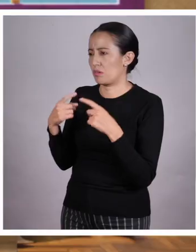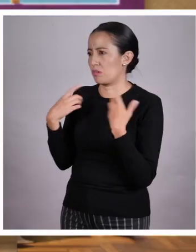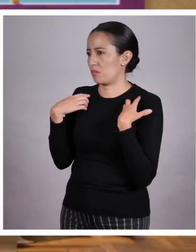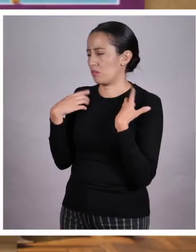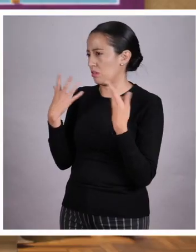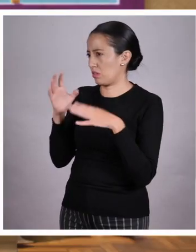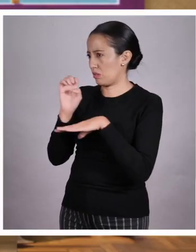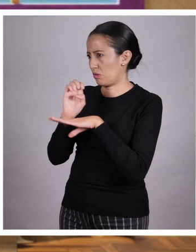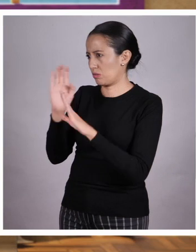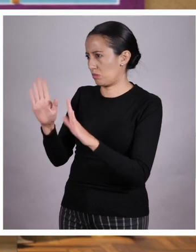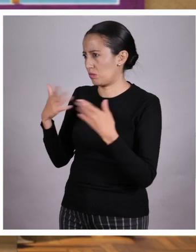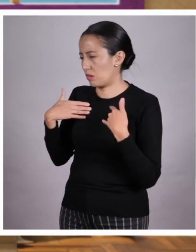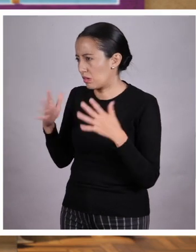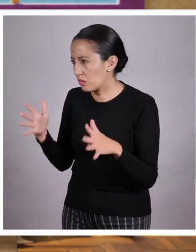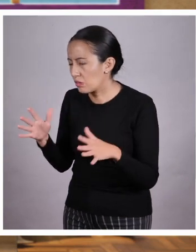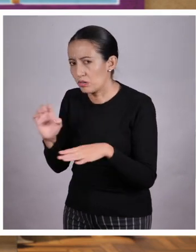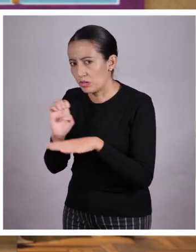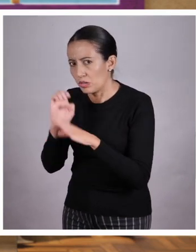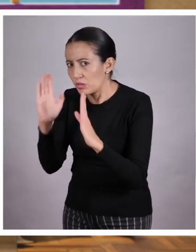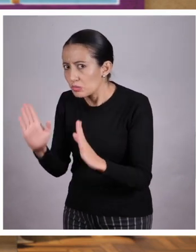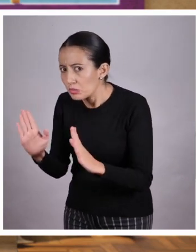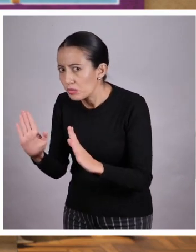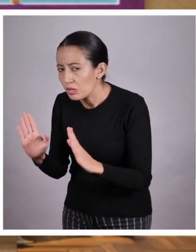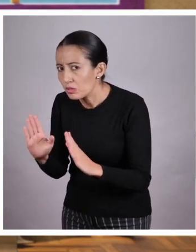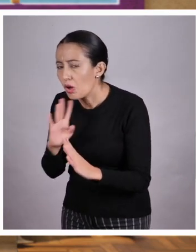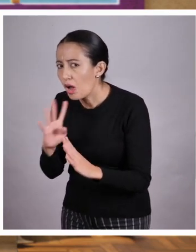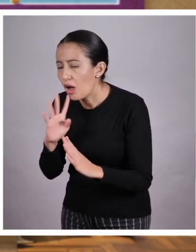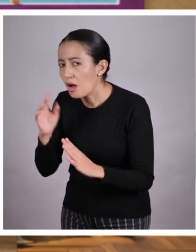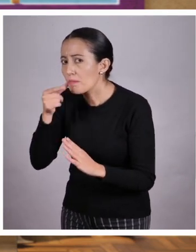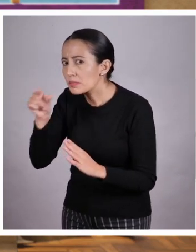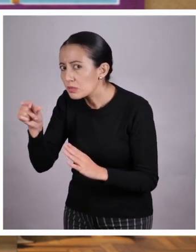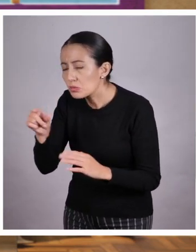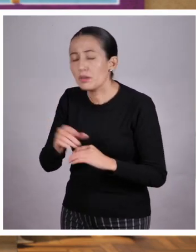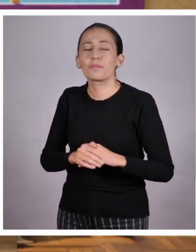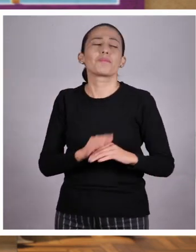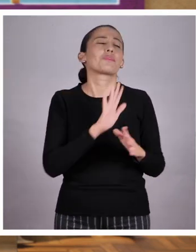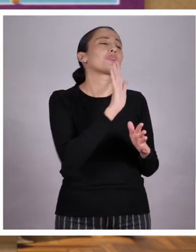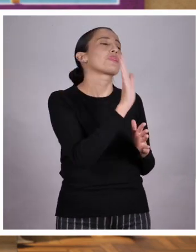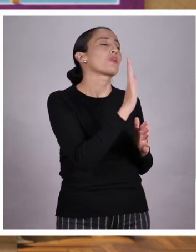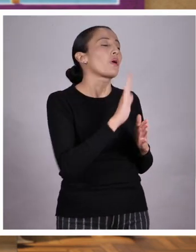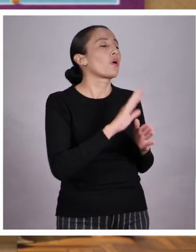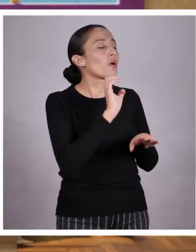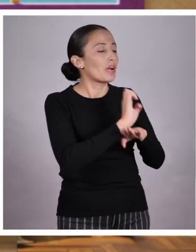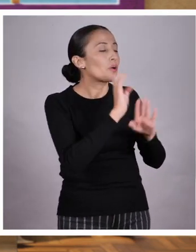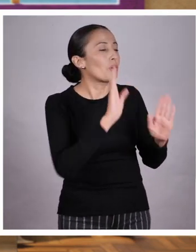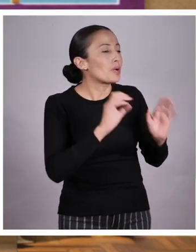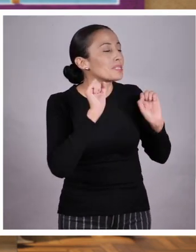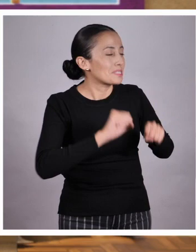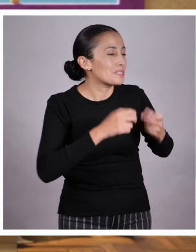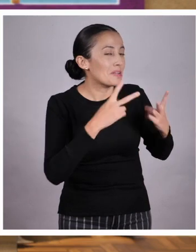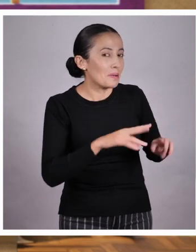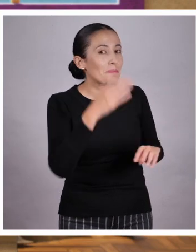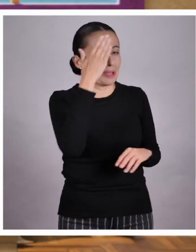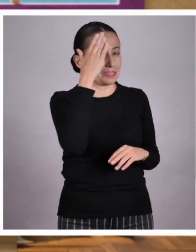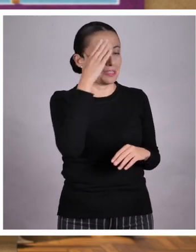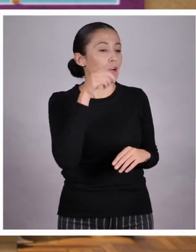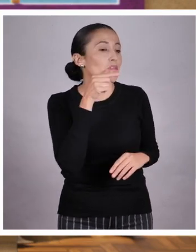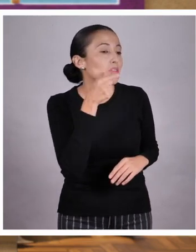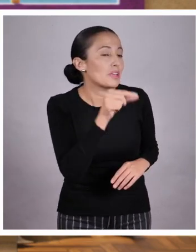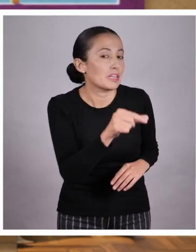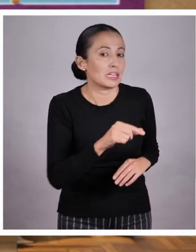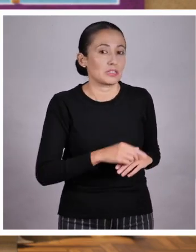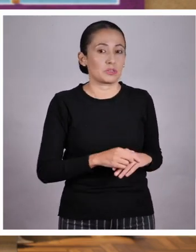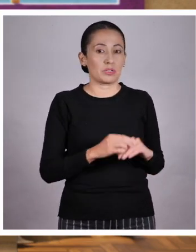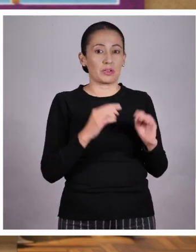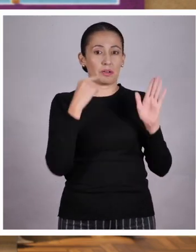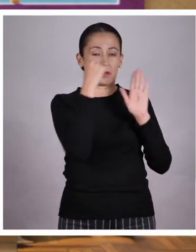ecuatoriano? ¡Claro que no! Las personas que hablan quichua también son ecuatorianas, por supuesto. Mira este mapa que